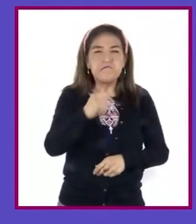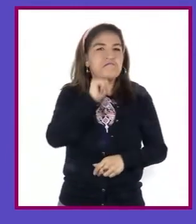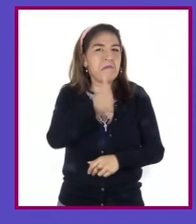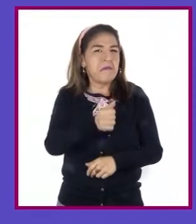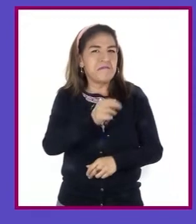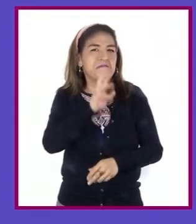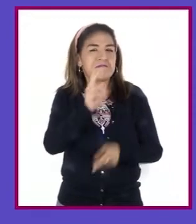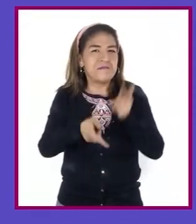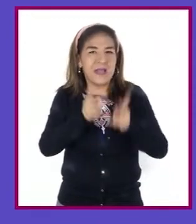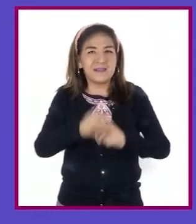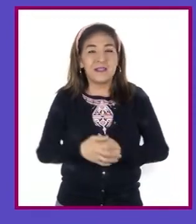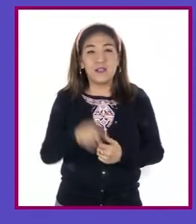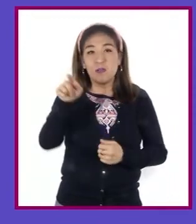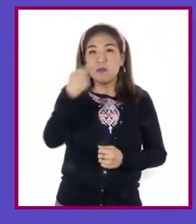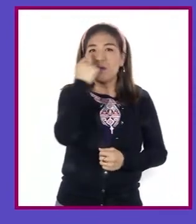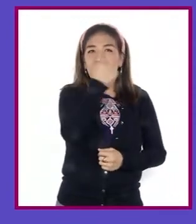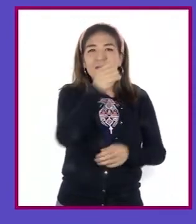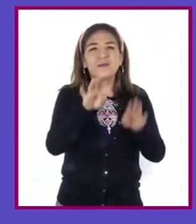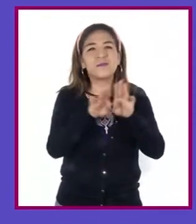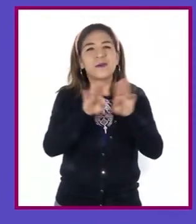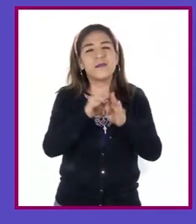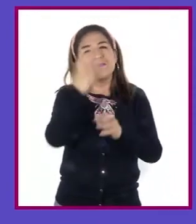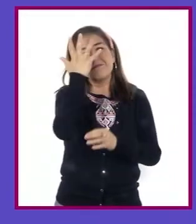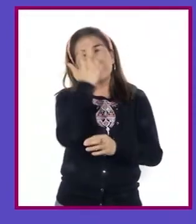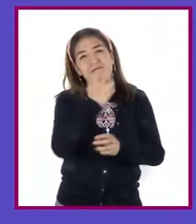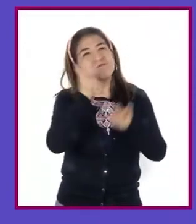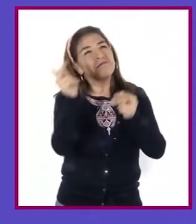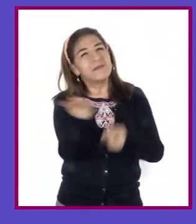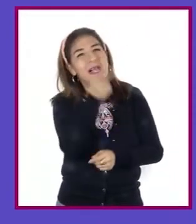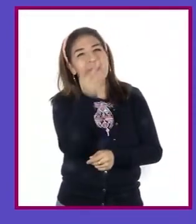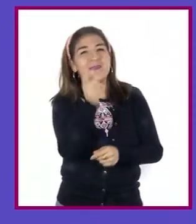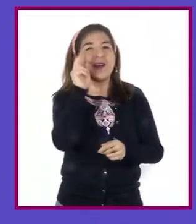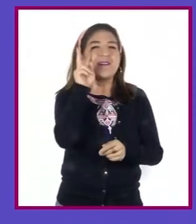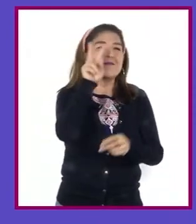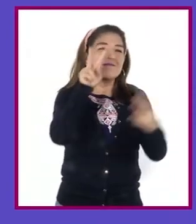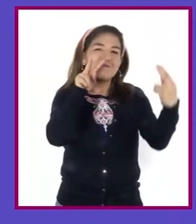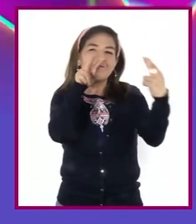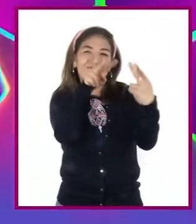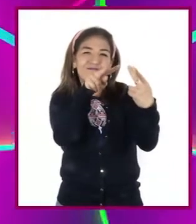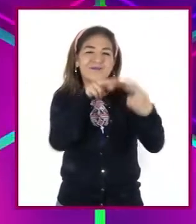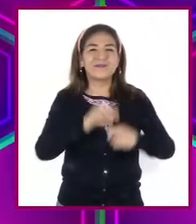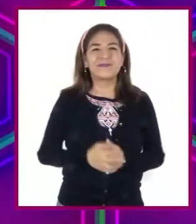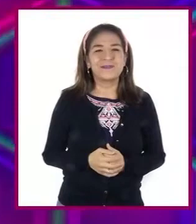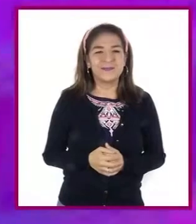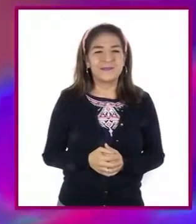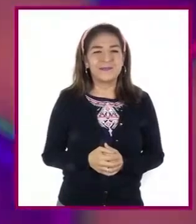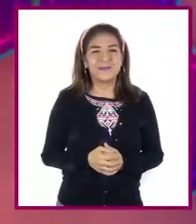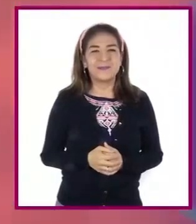Y sus ojos son dos preguntas húmedas, dos llamas líquidas que me interrogan.